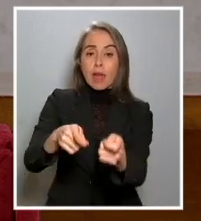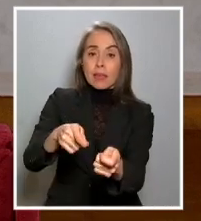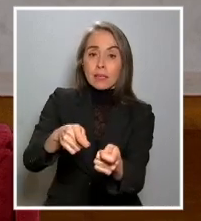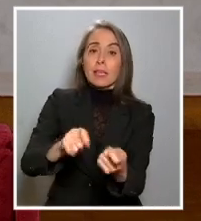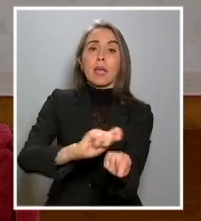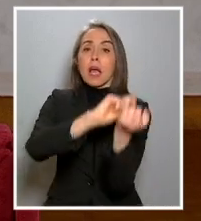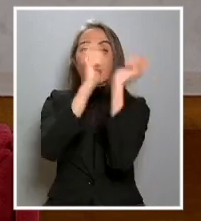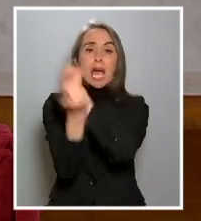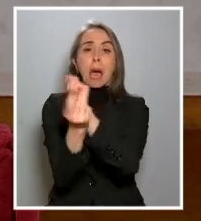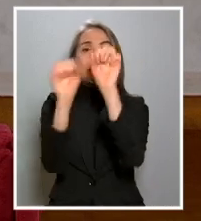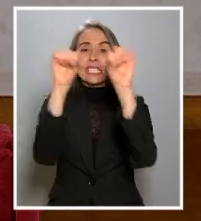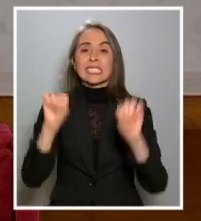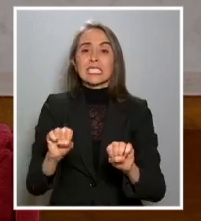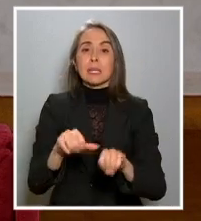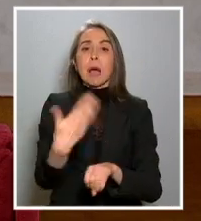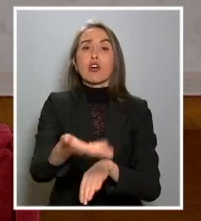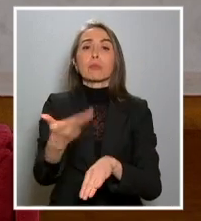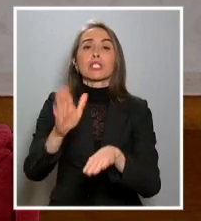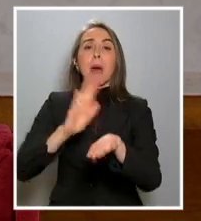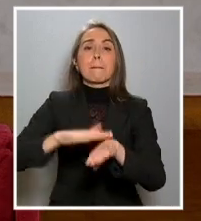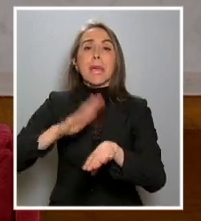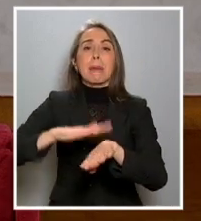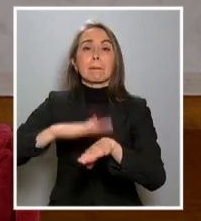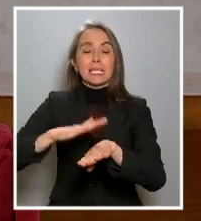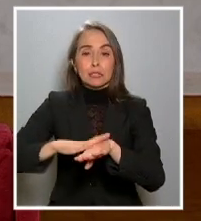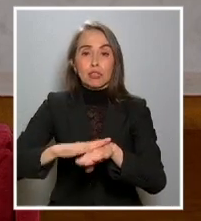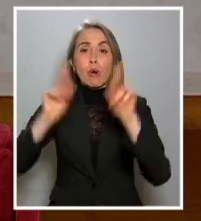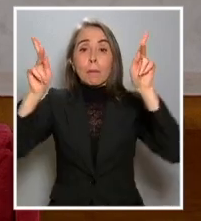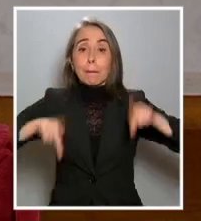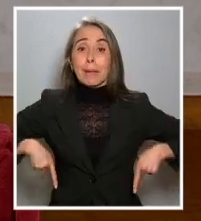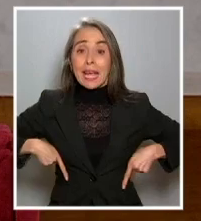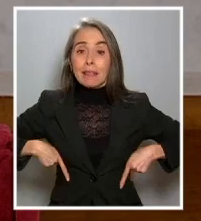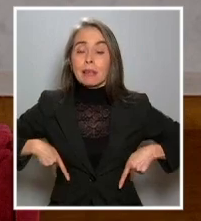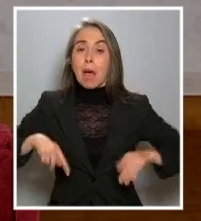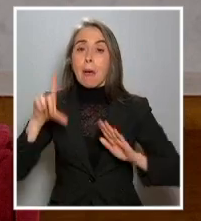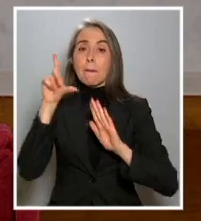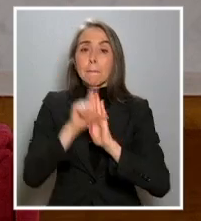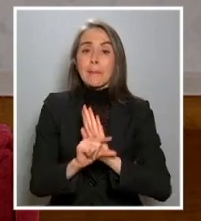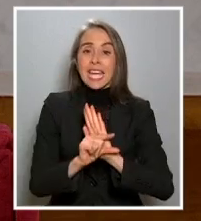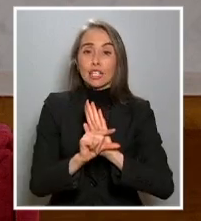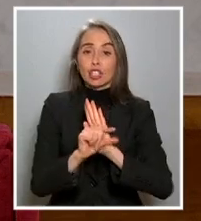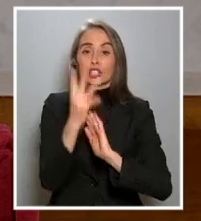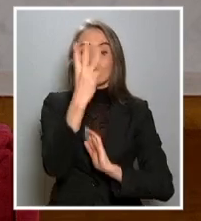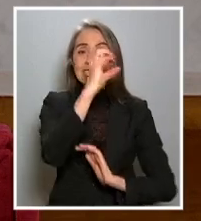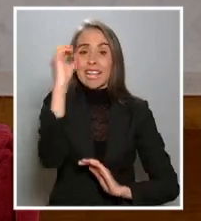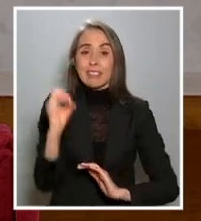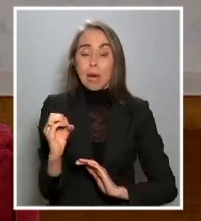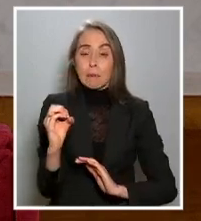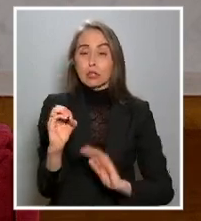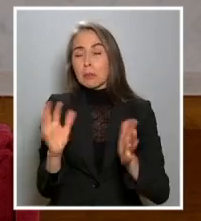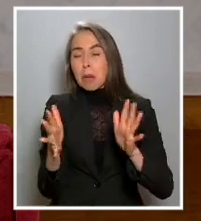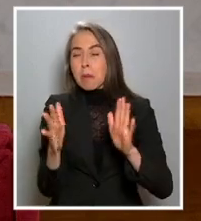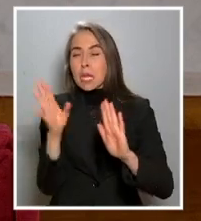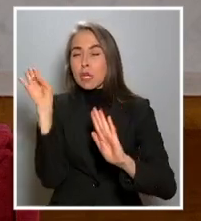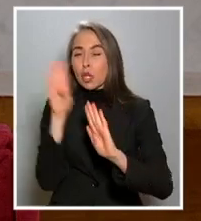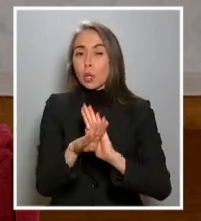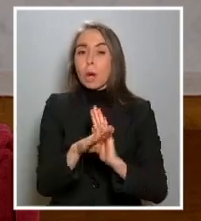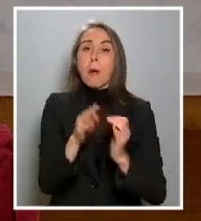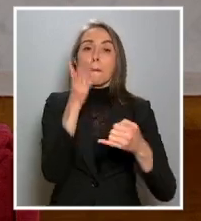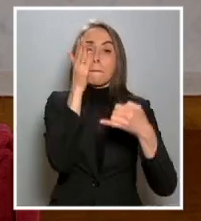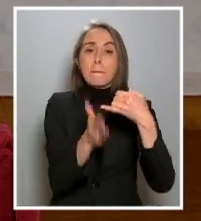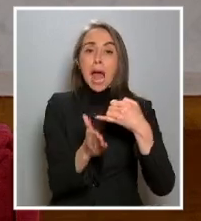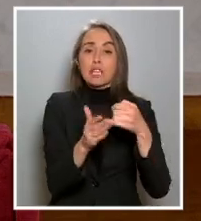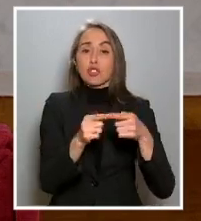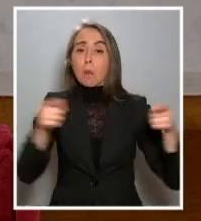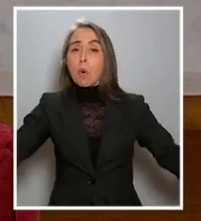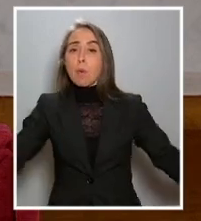modernización integral al sistema de permisos. La meta es reducir en un 30% promedio los plazos efectivos